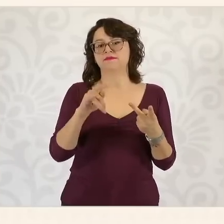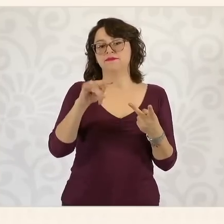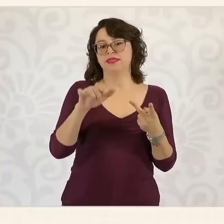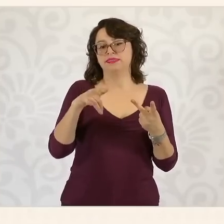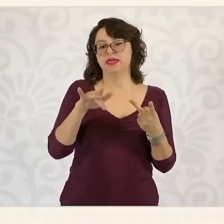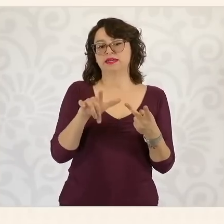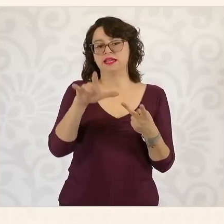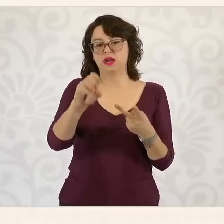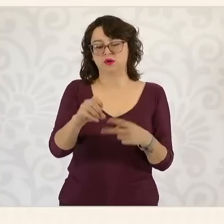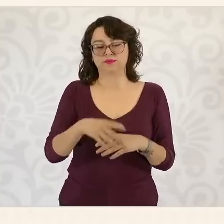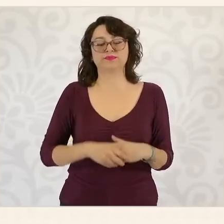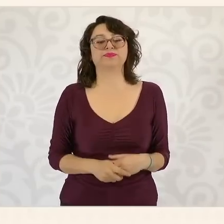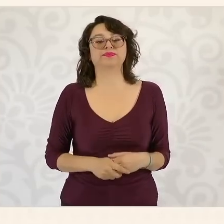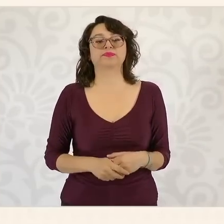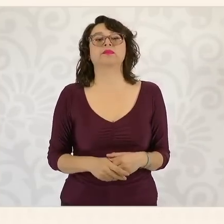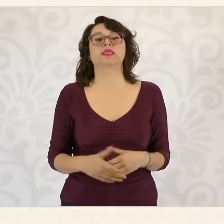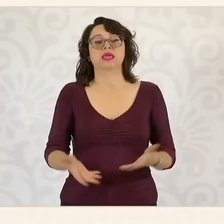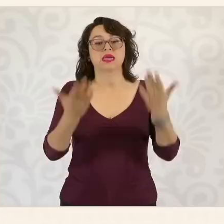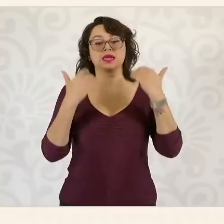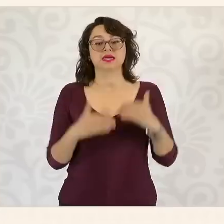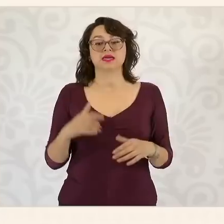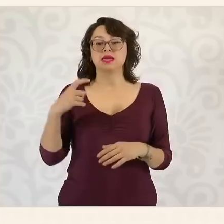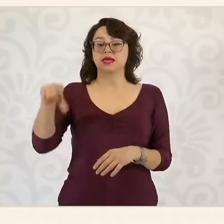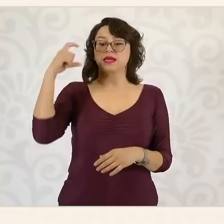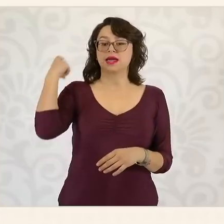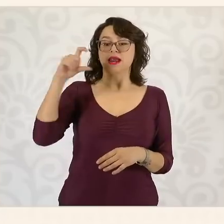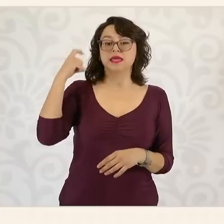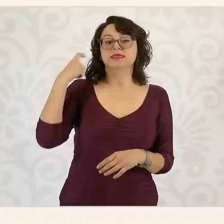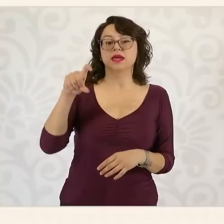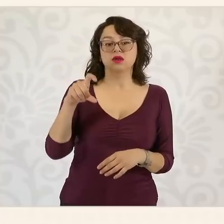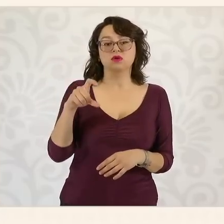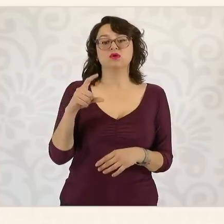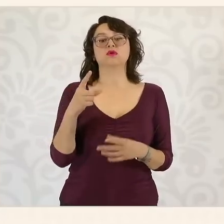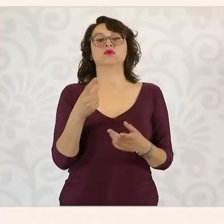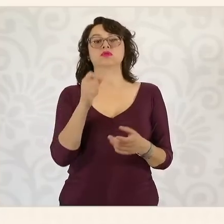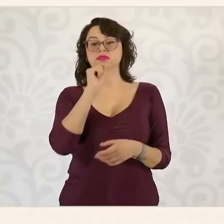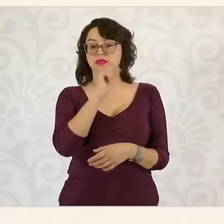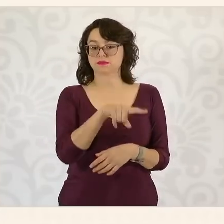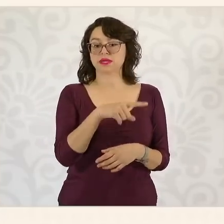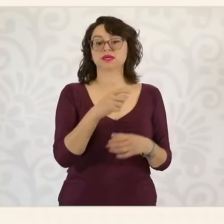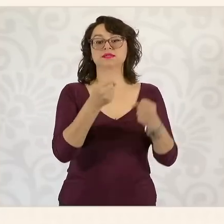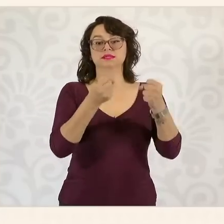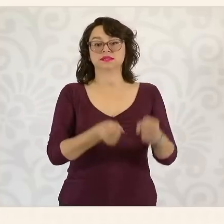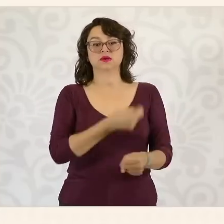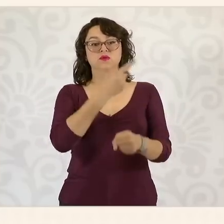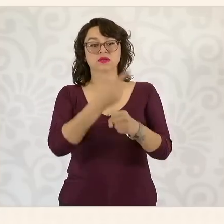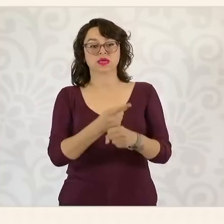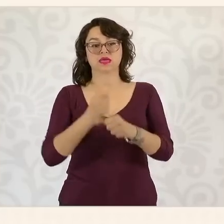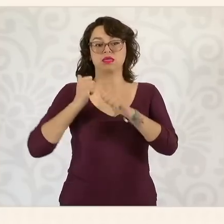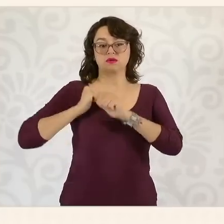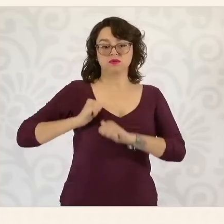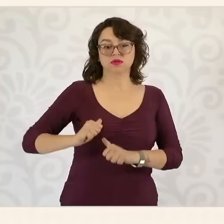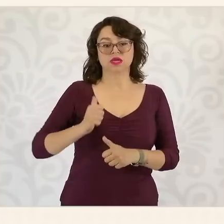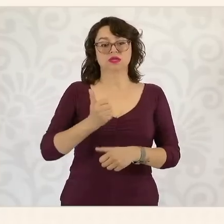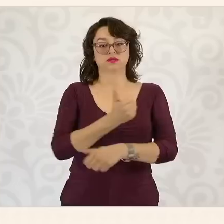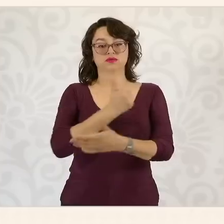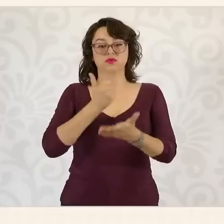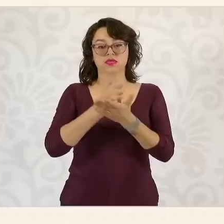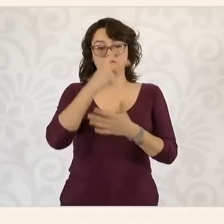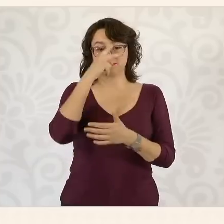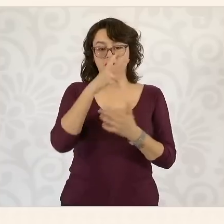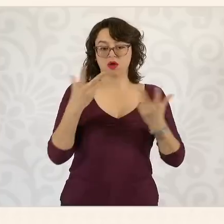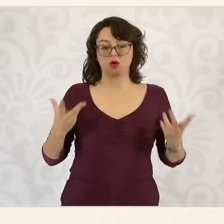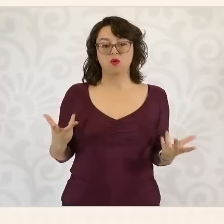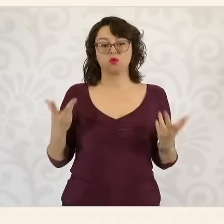el municipio de San Juan del Río, Querétaro, derivado de acciones coordinadas del Gabinete de Seguridad y autoridades de la Ciudad de México,